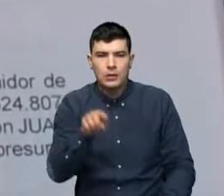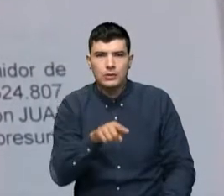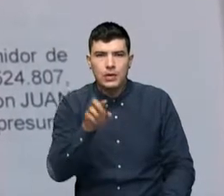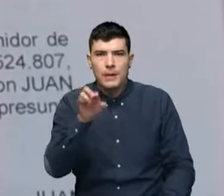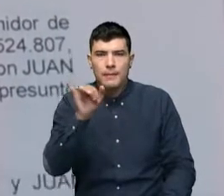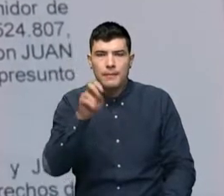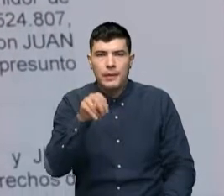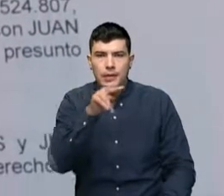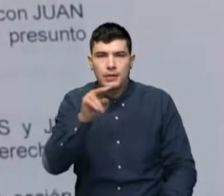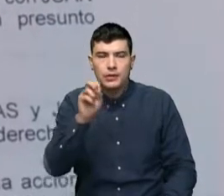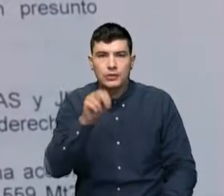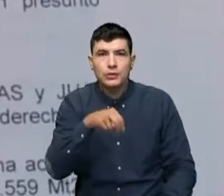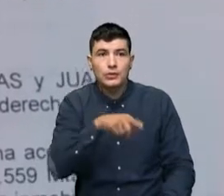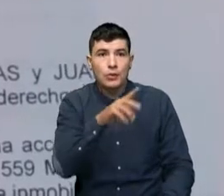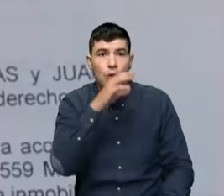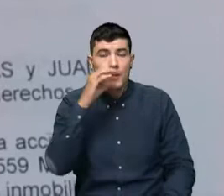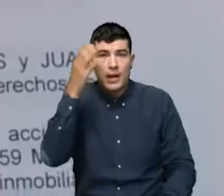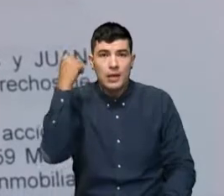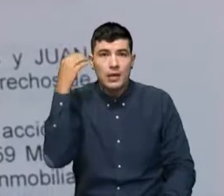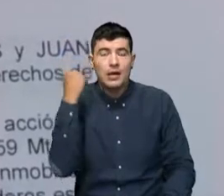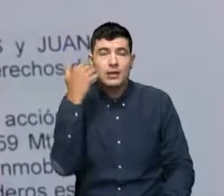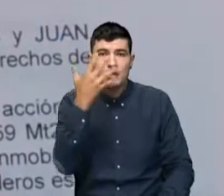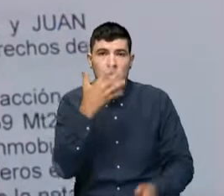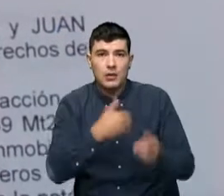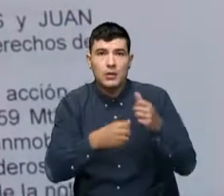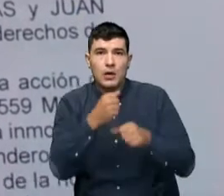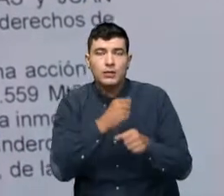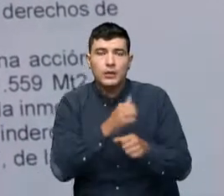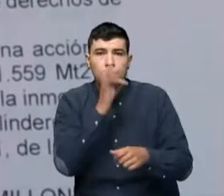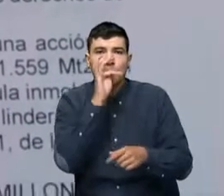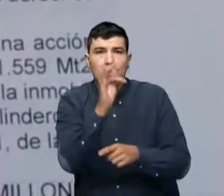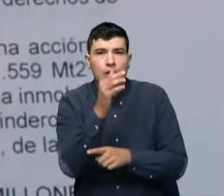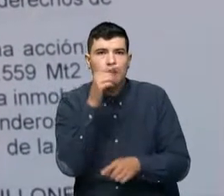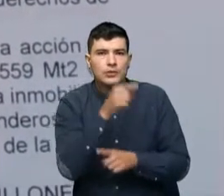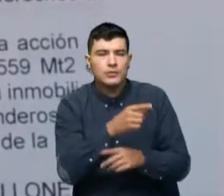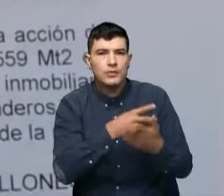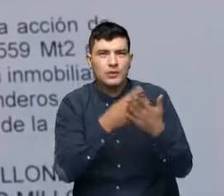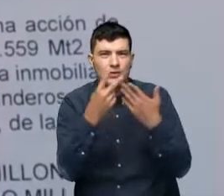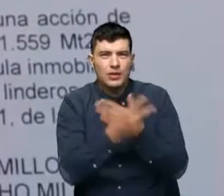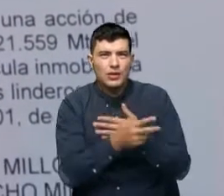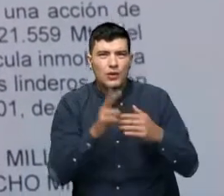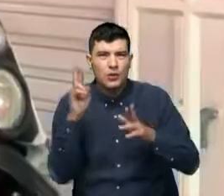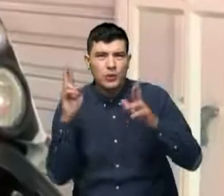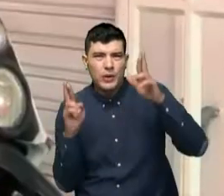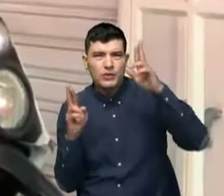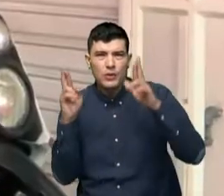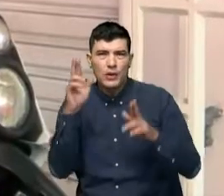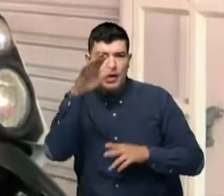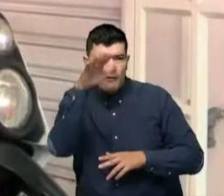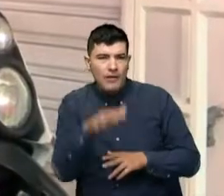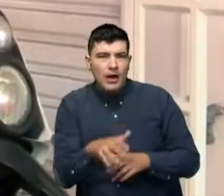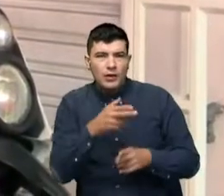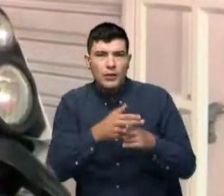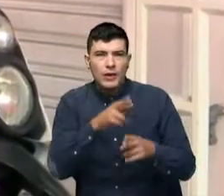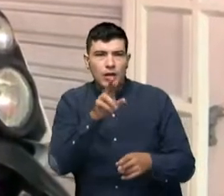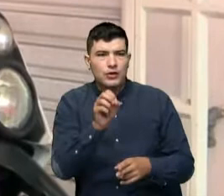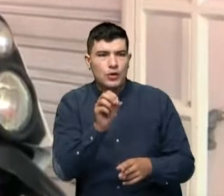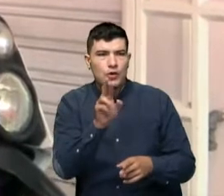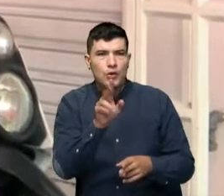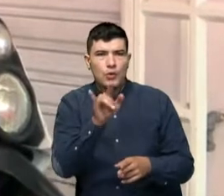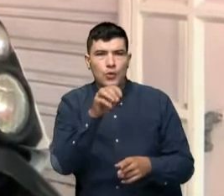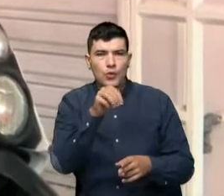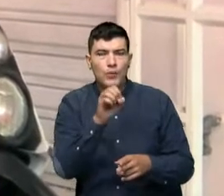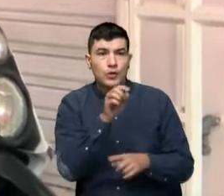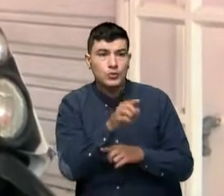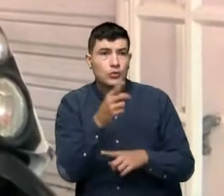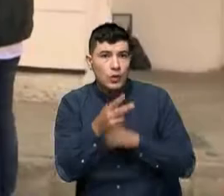cual hace cinco años me prometió un proyecto en ritoque bajo que se llamaba el or humo en los dos años siguientes no se refleja reflejado